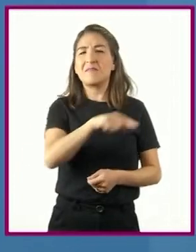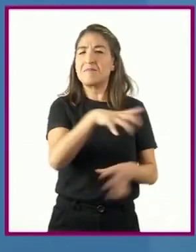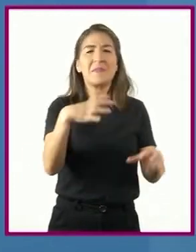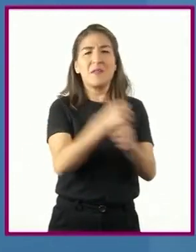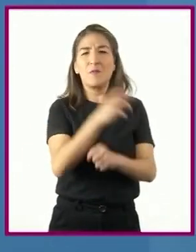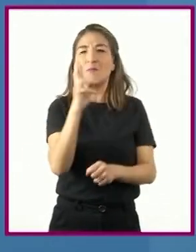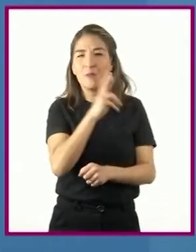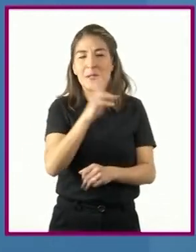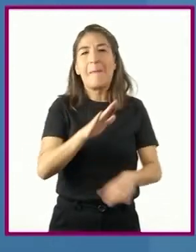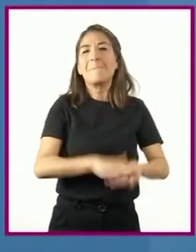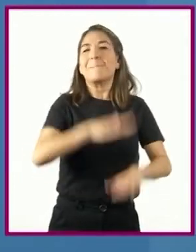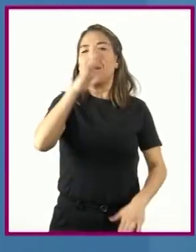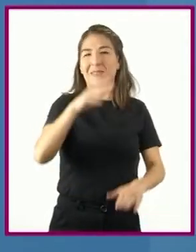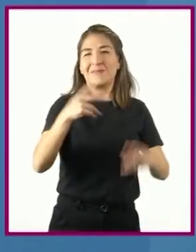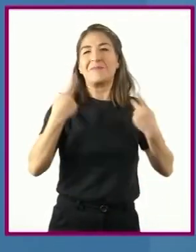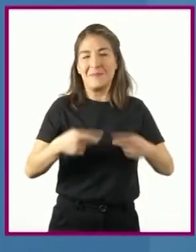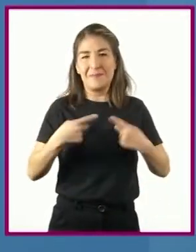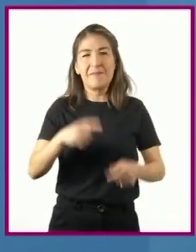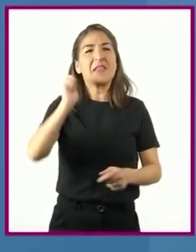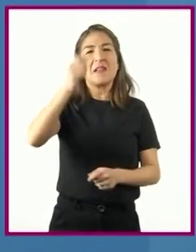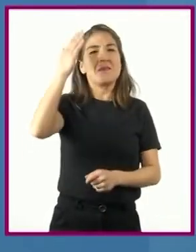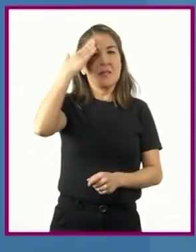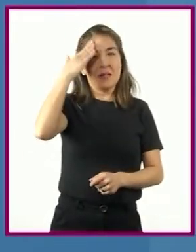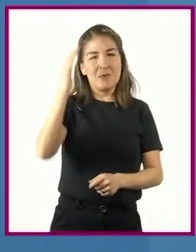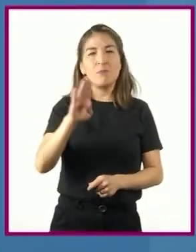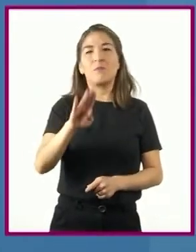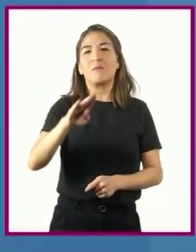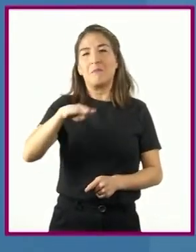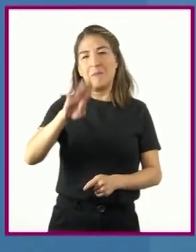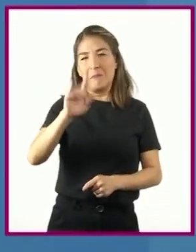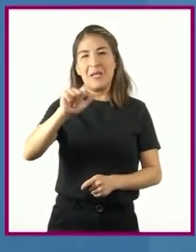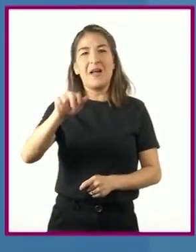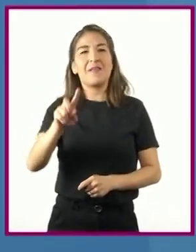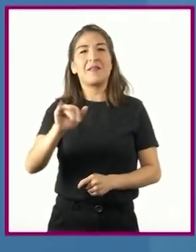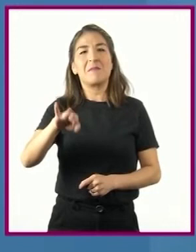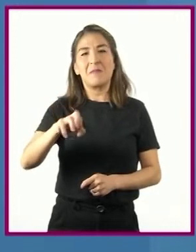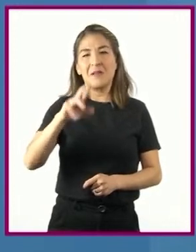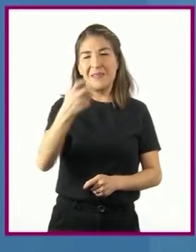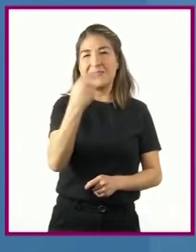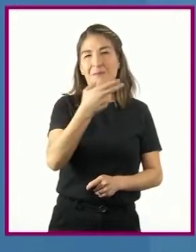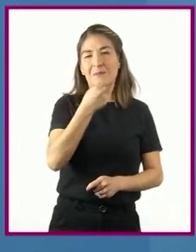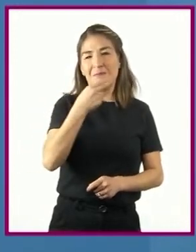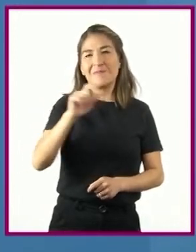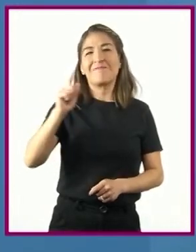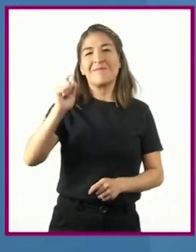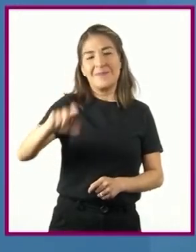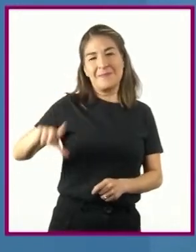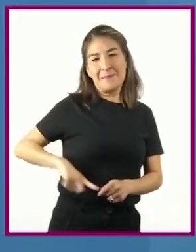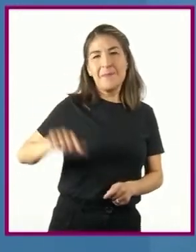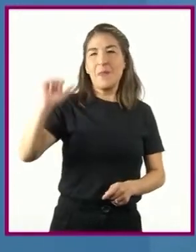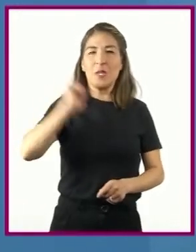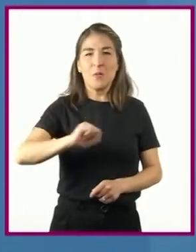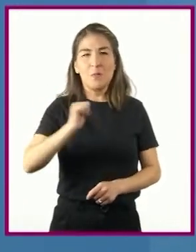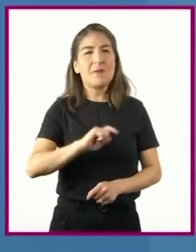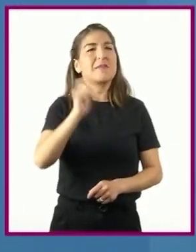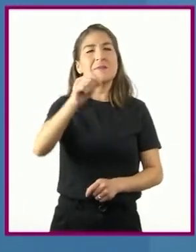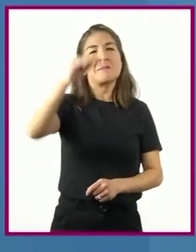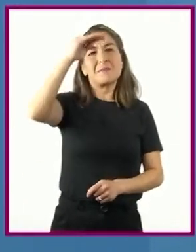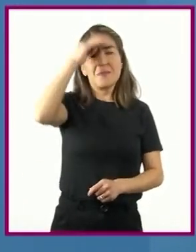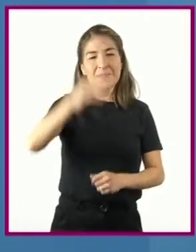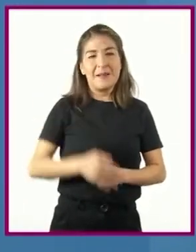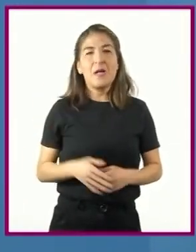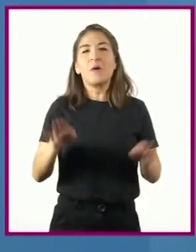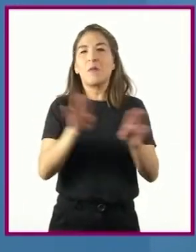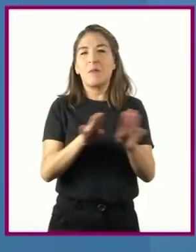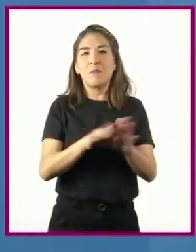mayoría, liderados por Vladimir Ilich Ulyanov, mejor conocido como Lenin, quienes sostenían que